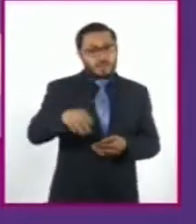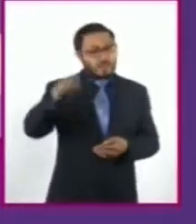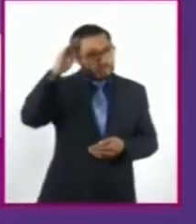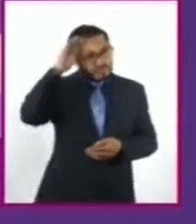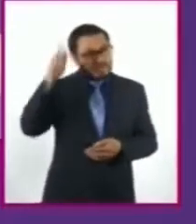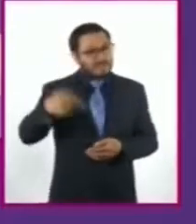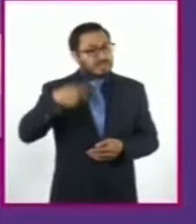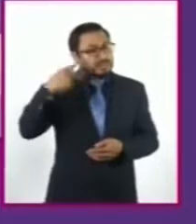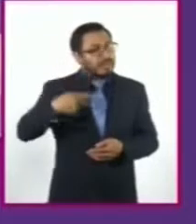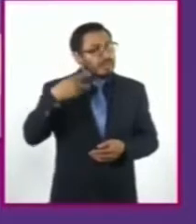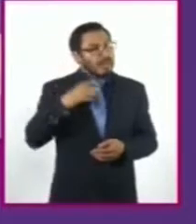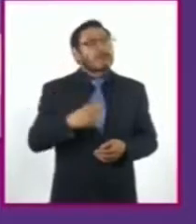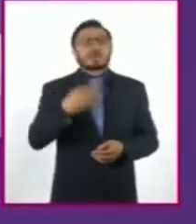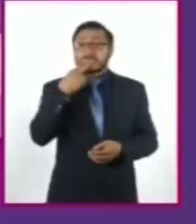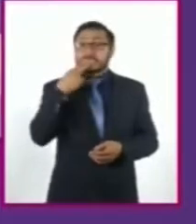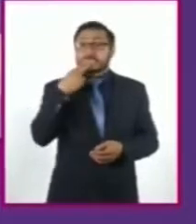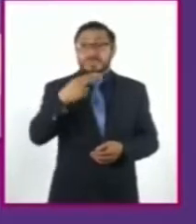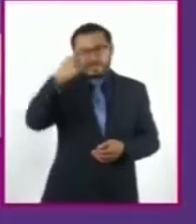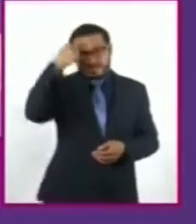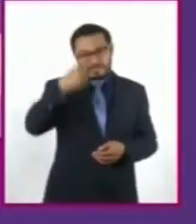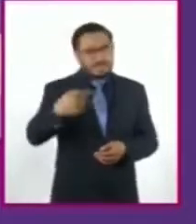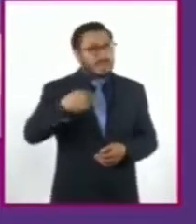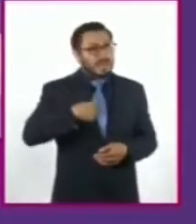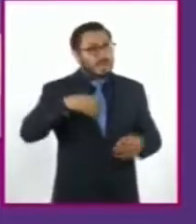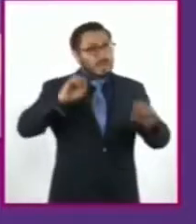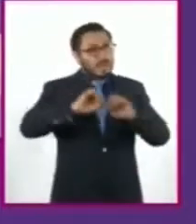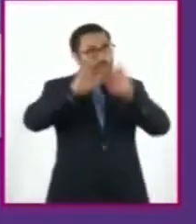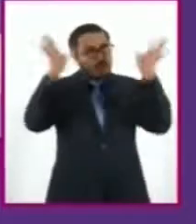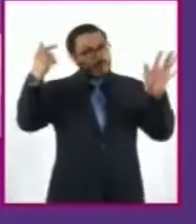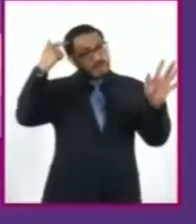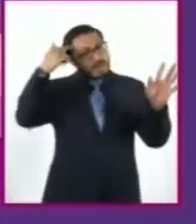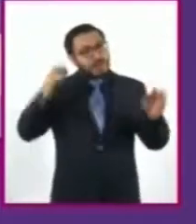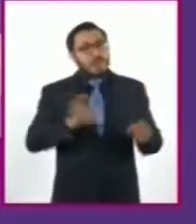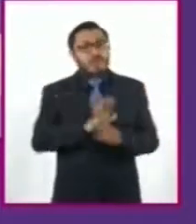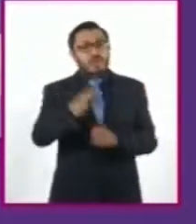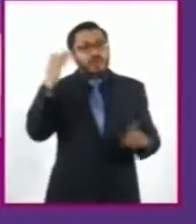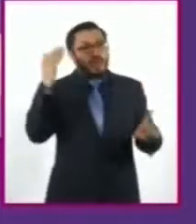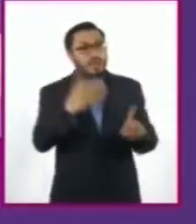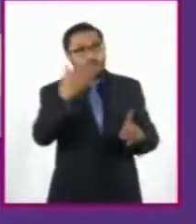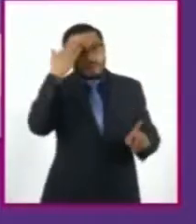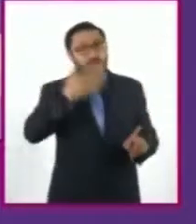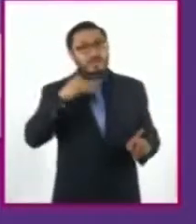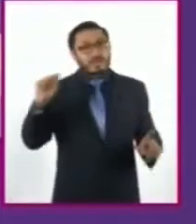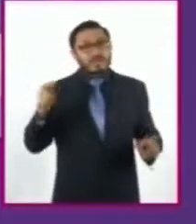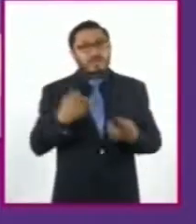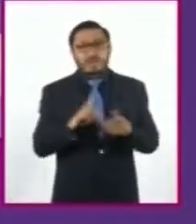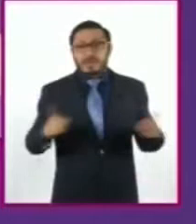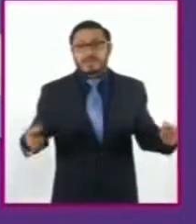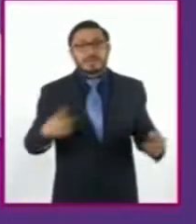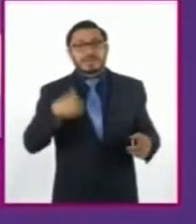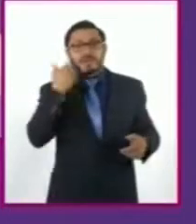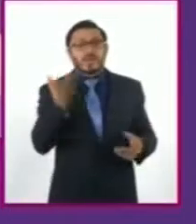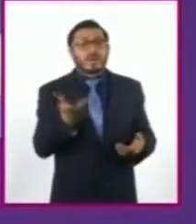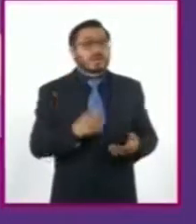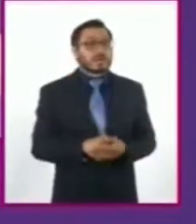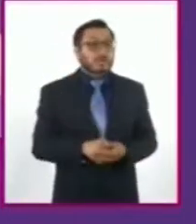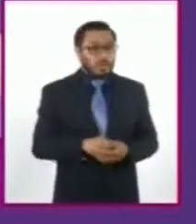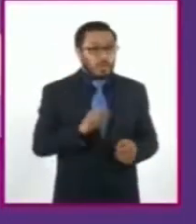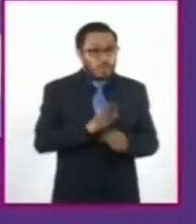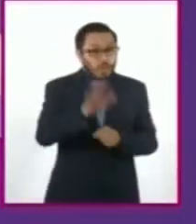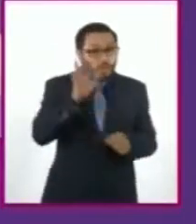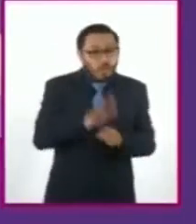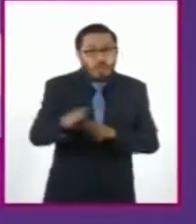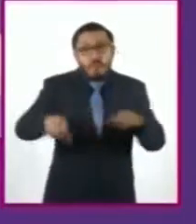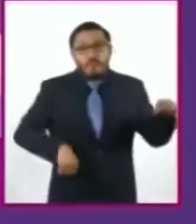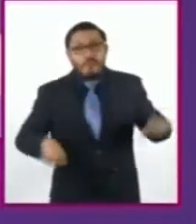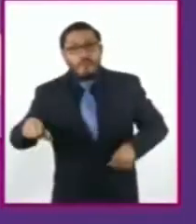útil para clarificar hacia dónde quieres orientar tus potencialidades humanas. ¿Cuáles son las